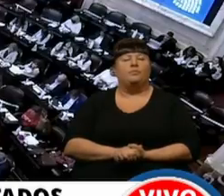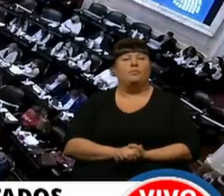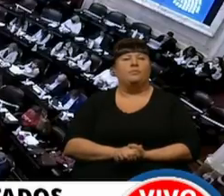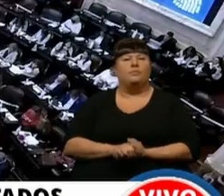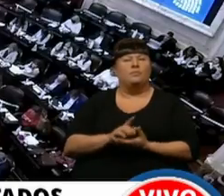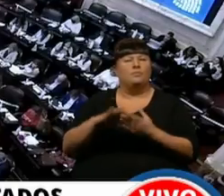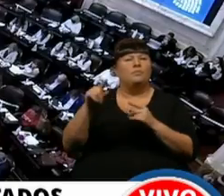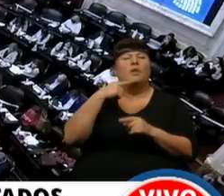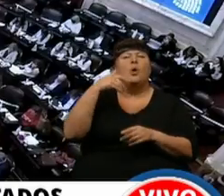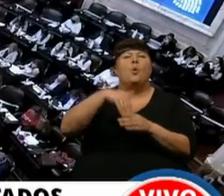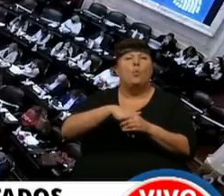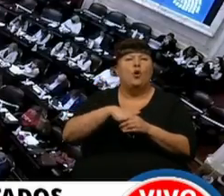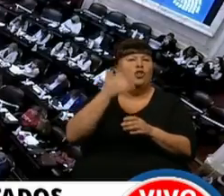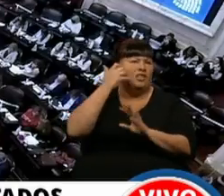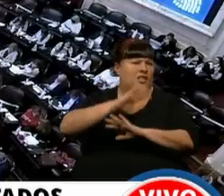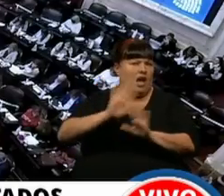d